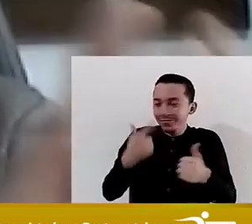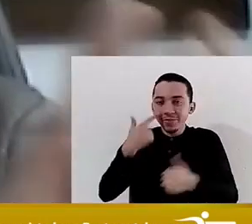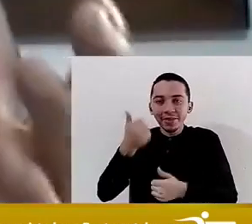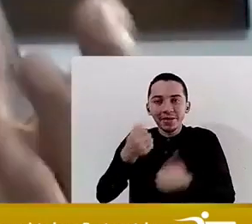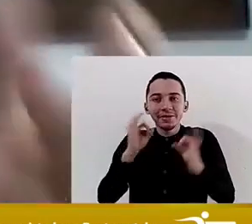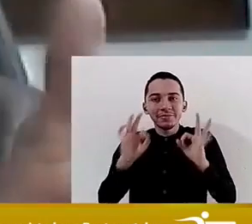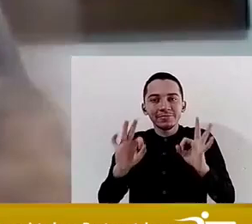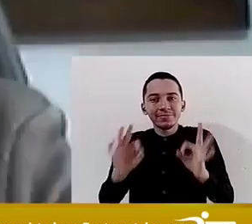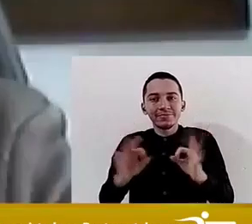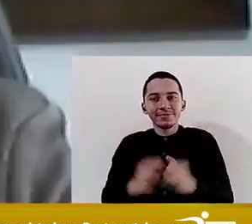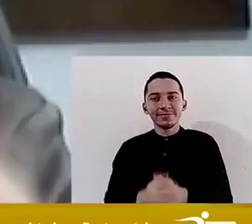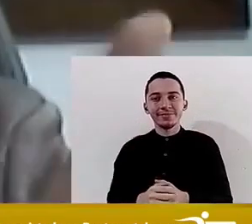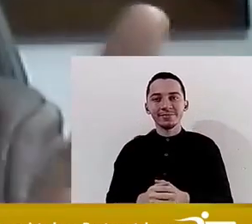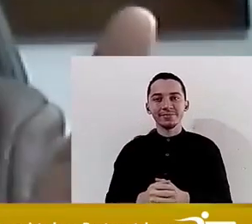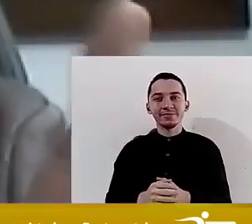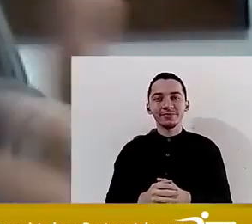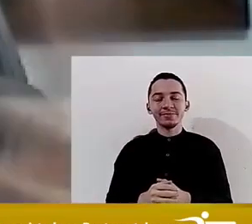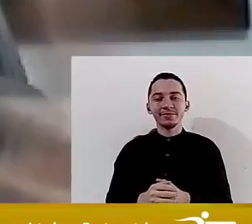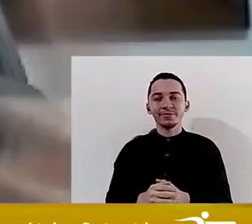bien intencionadas,